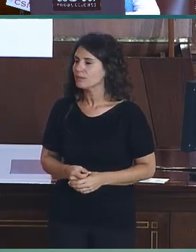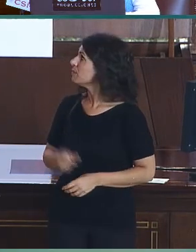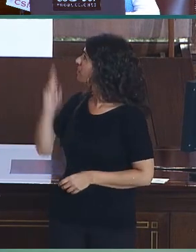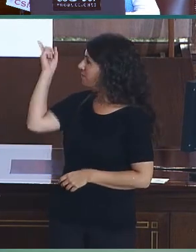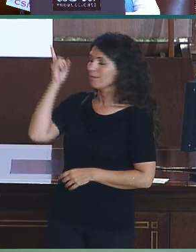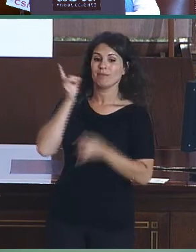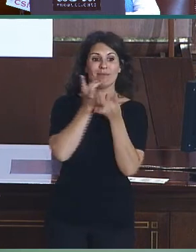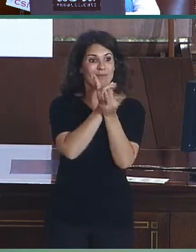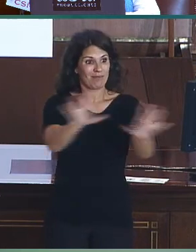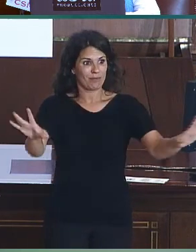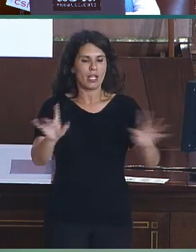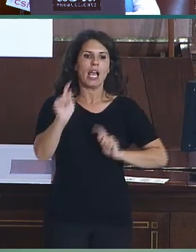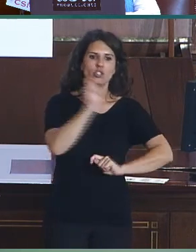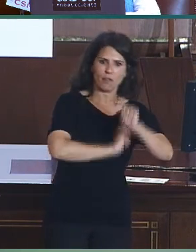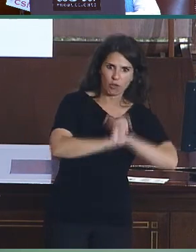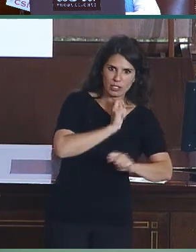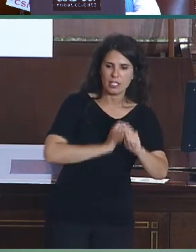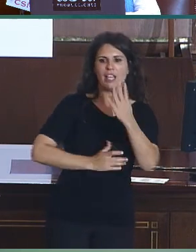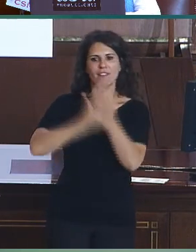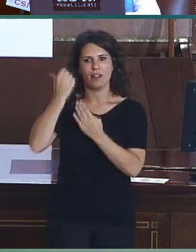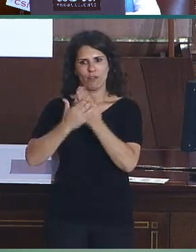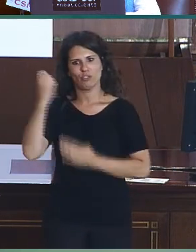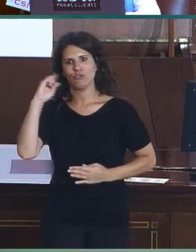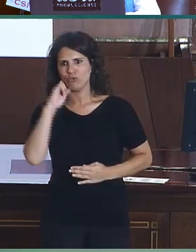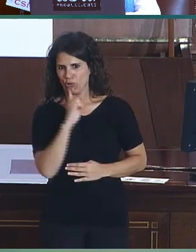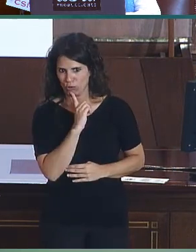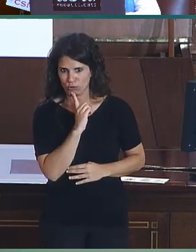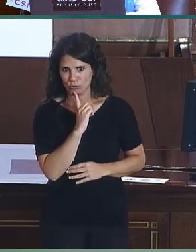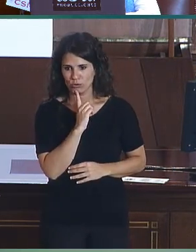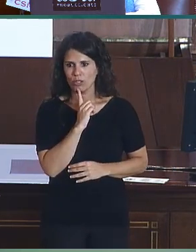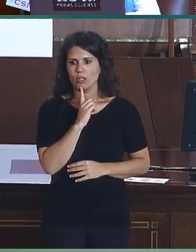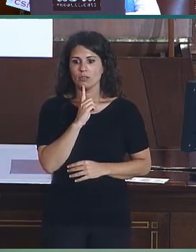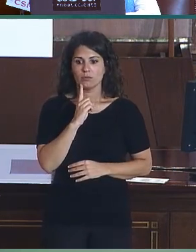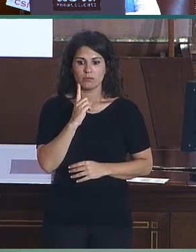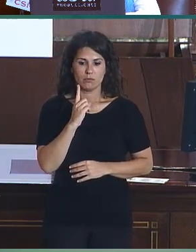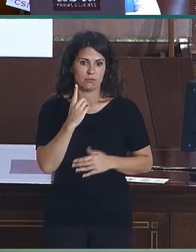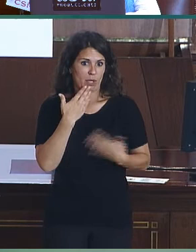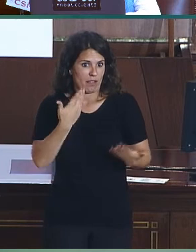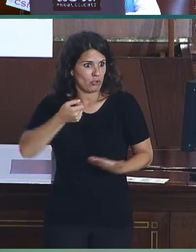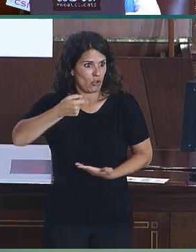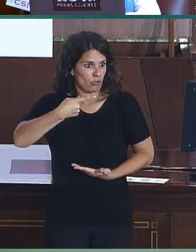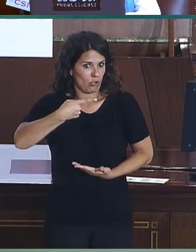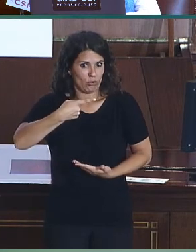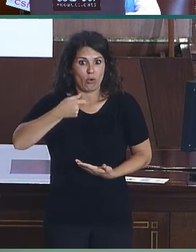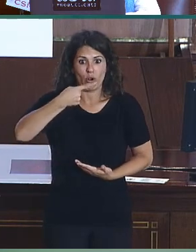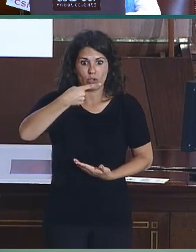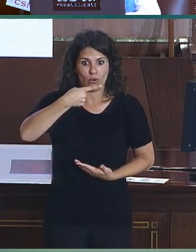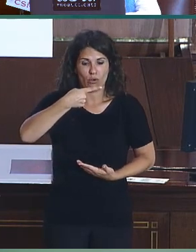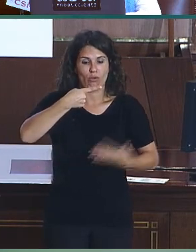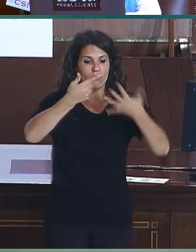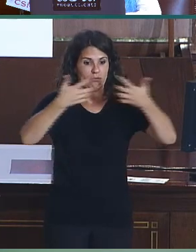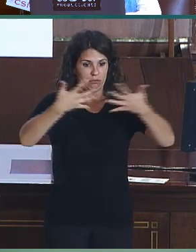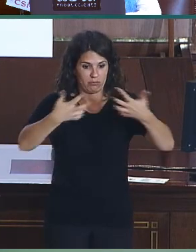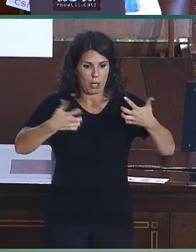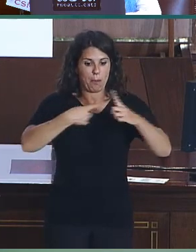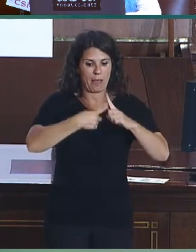a asociaciones y federaciones de sordos con un mensaje de correo electrónico que contenía el enlace. También